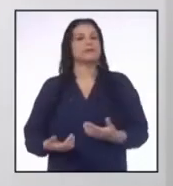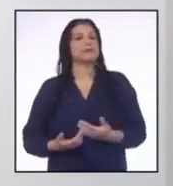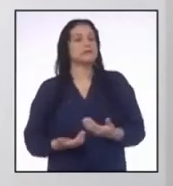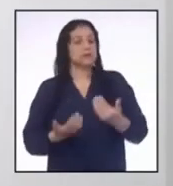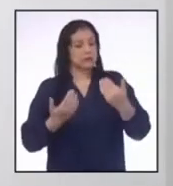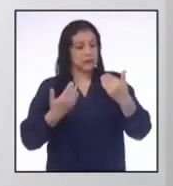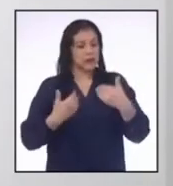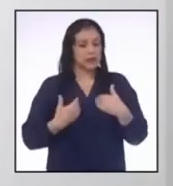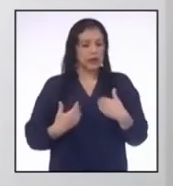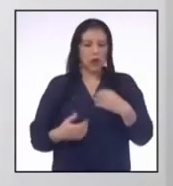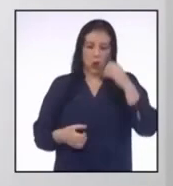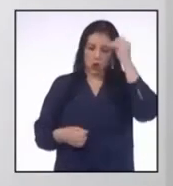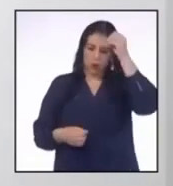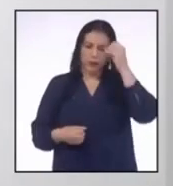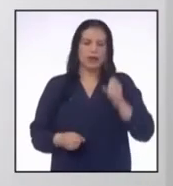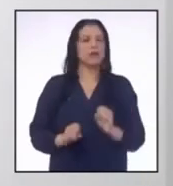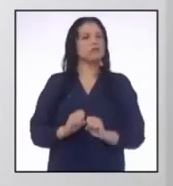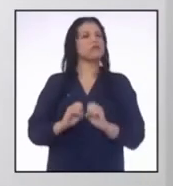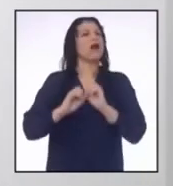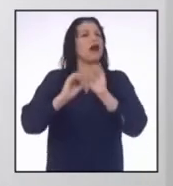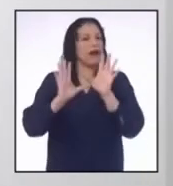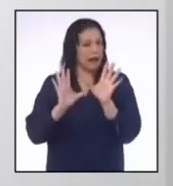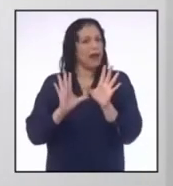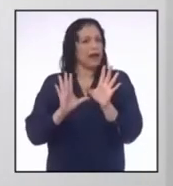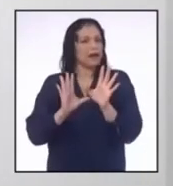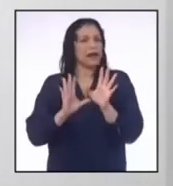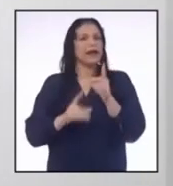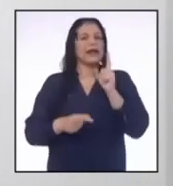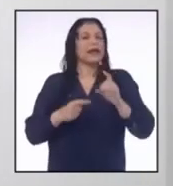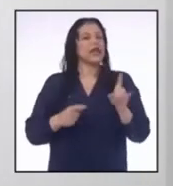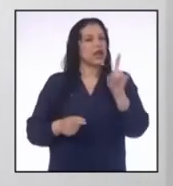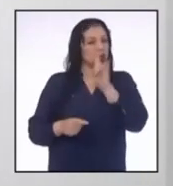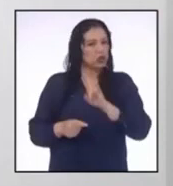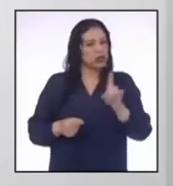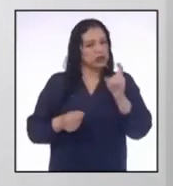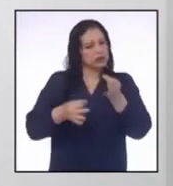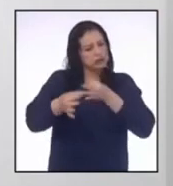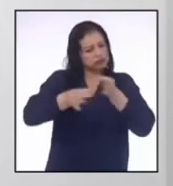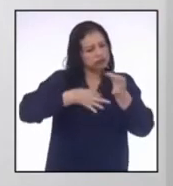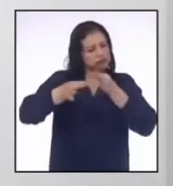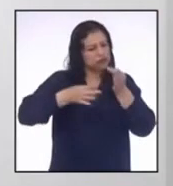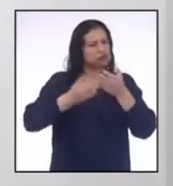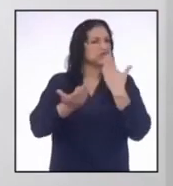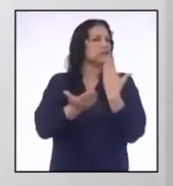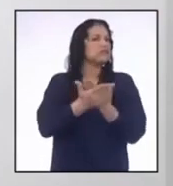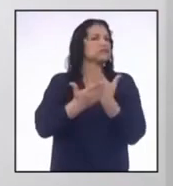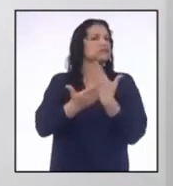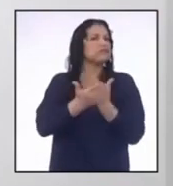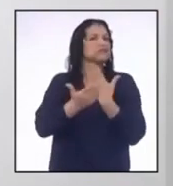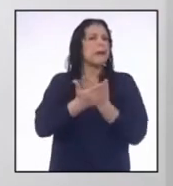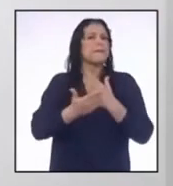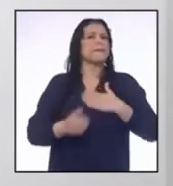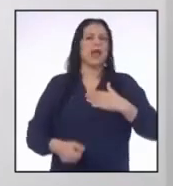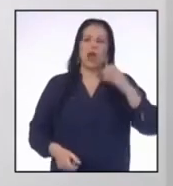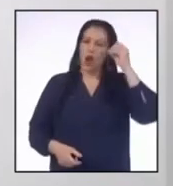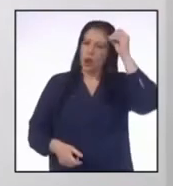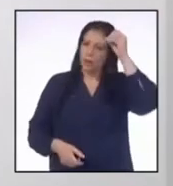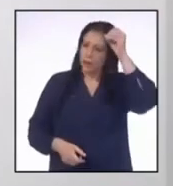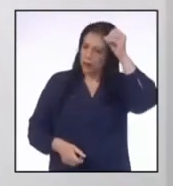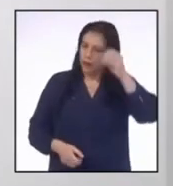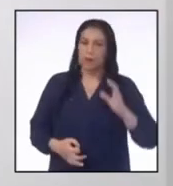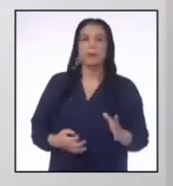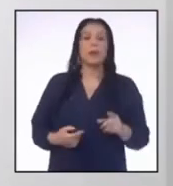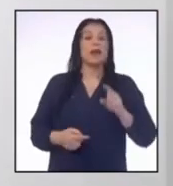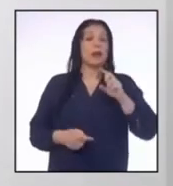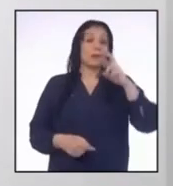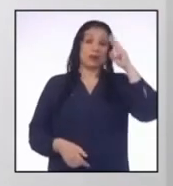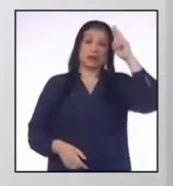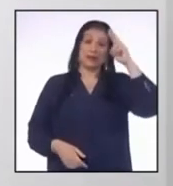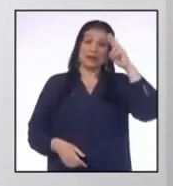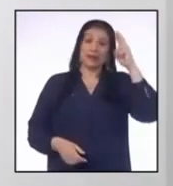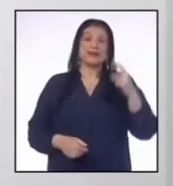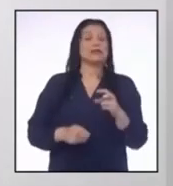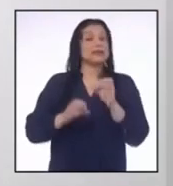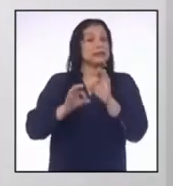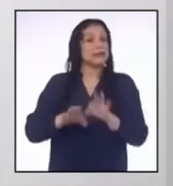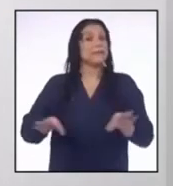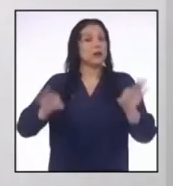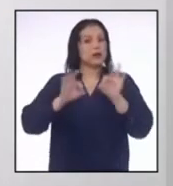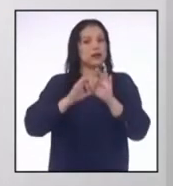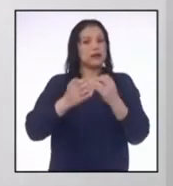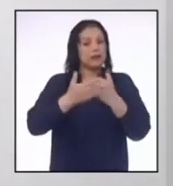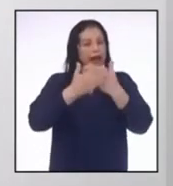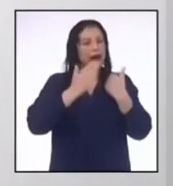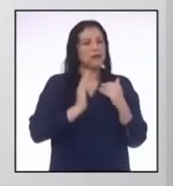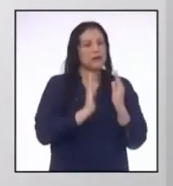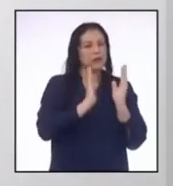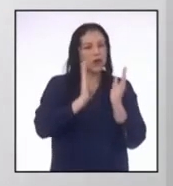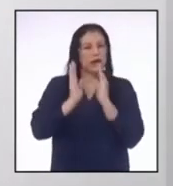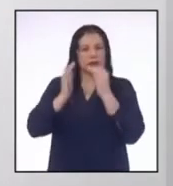tengan una postura muy clara y que utilicen argumentos para sostener su postura. Por eso es importante